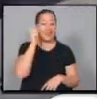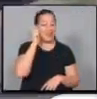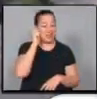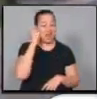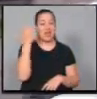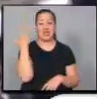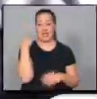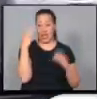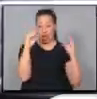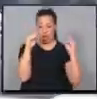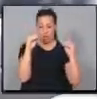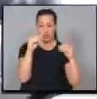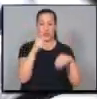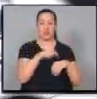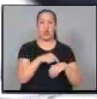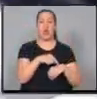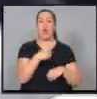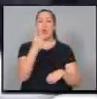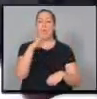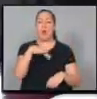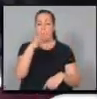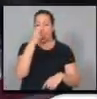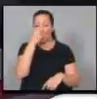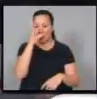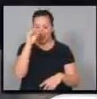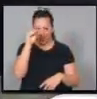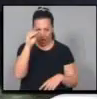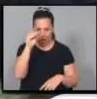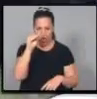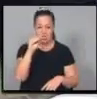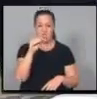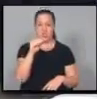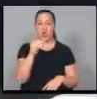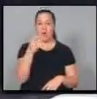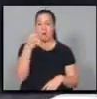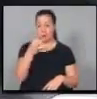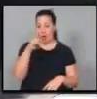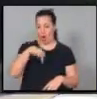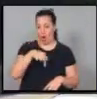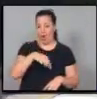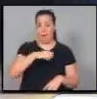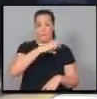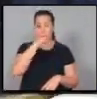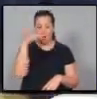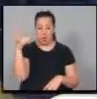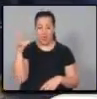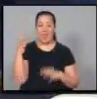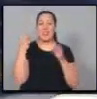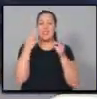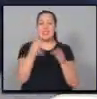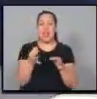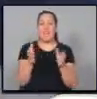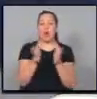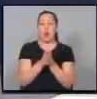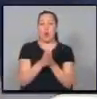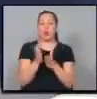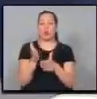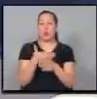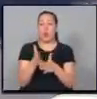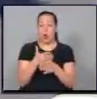la 1:20 aproximadamente, el día de hoy, esta madrugada, llegaba con su novia en un